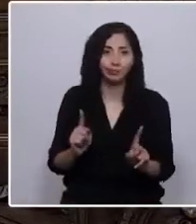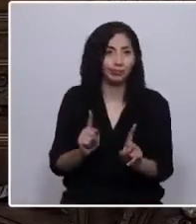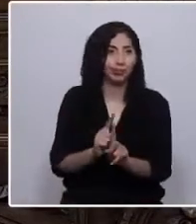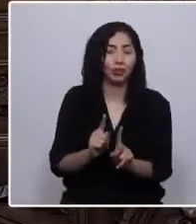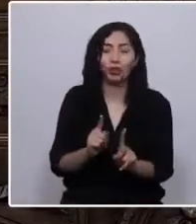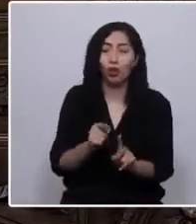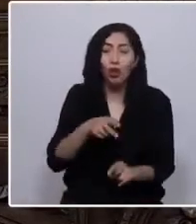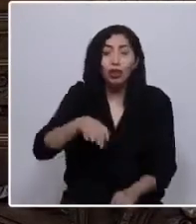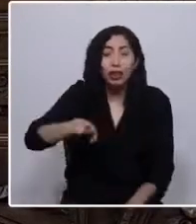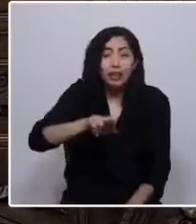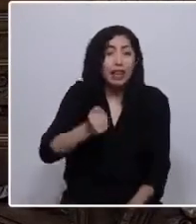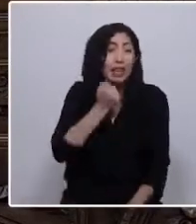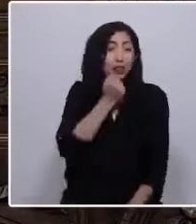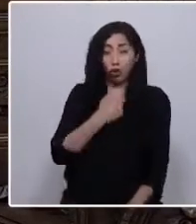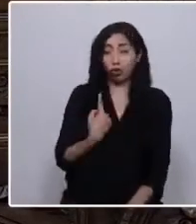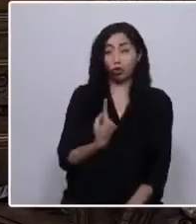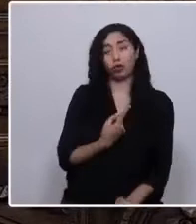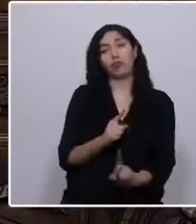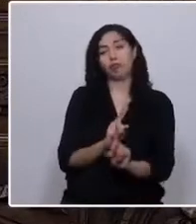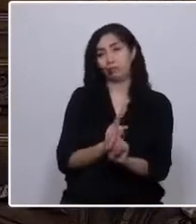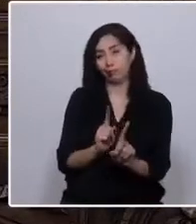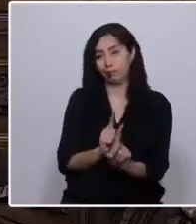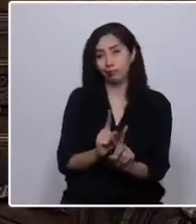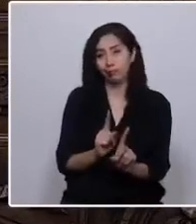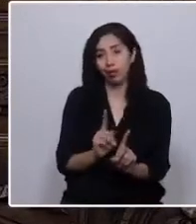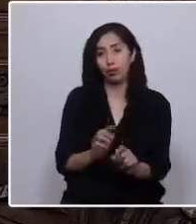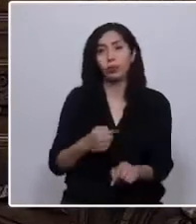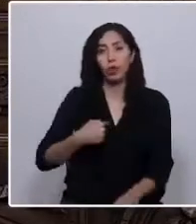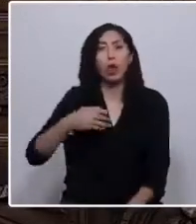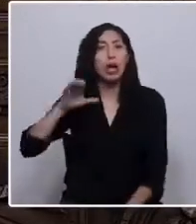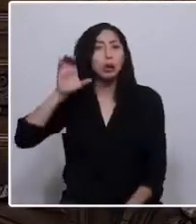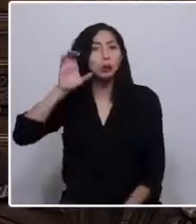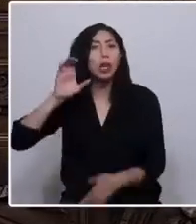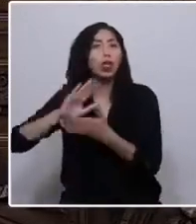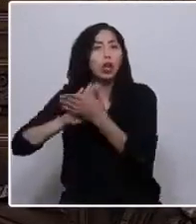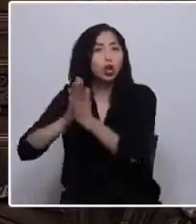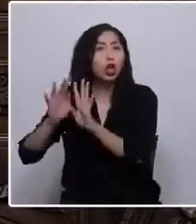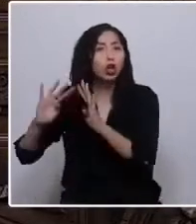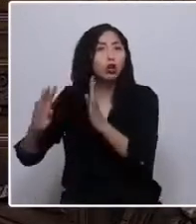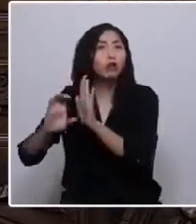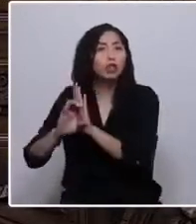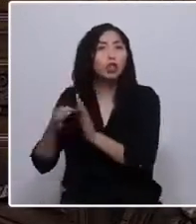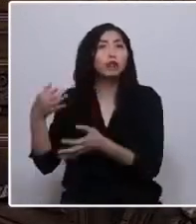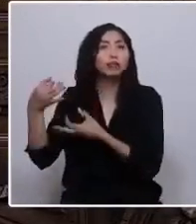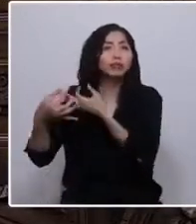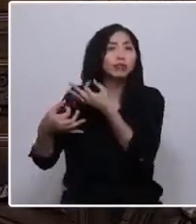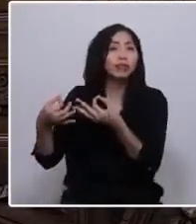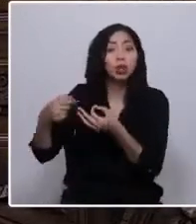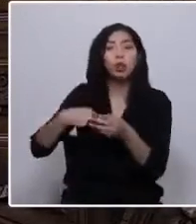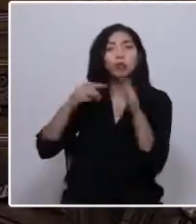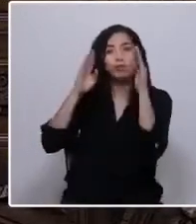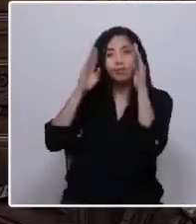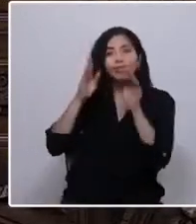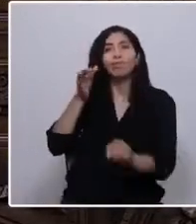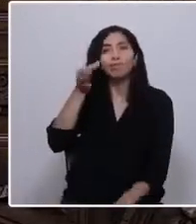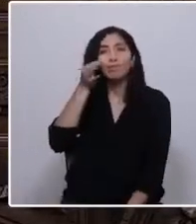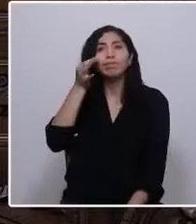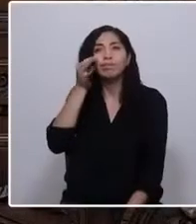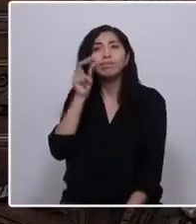error. He escuchado a todas y a todos los convencionales con atención.